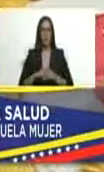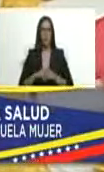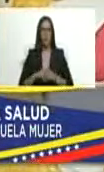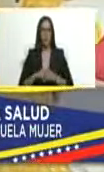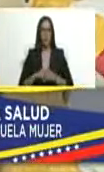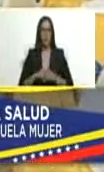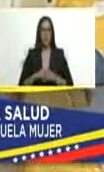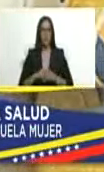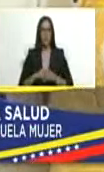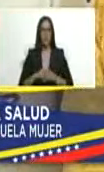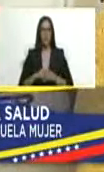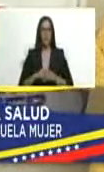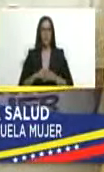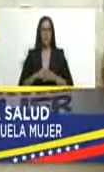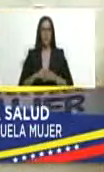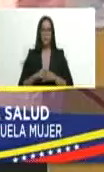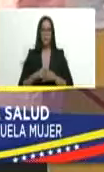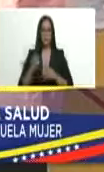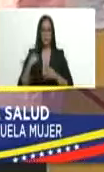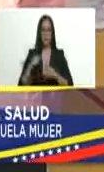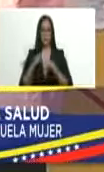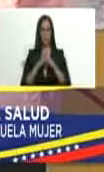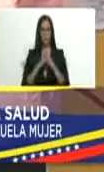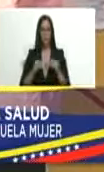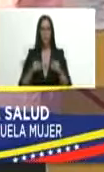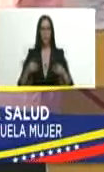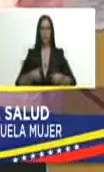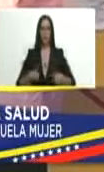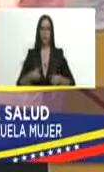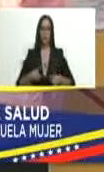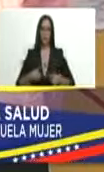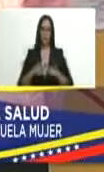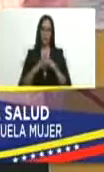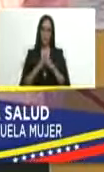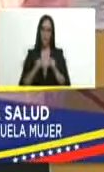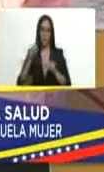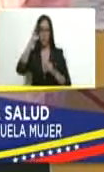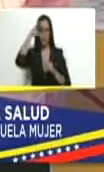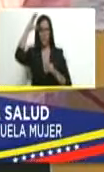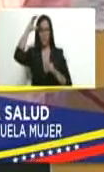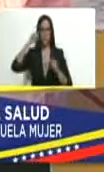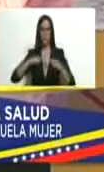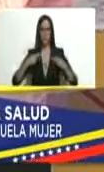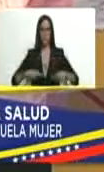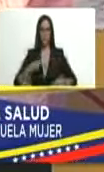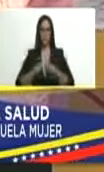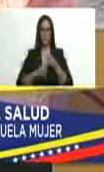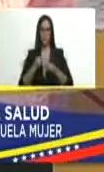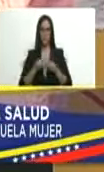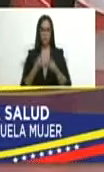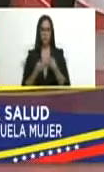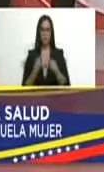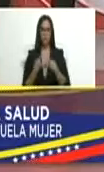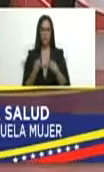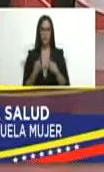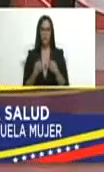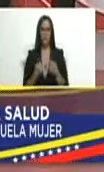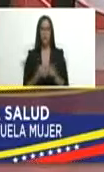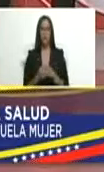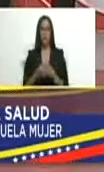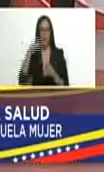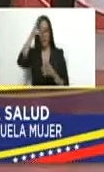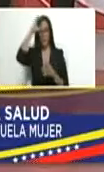Dejen todo su esfuerzo, toda su calidad humana, hacer las cosas con eficiencia y